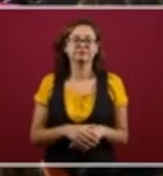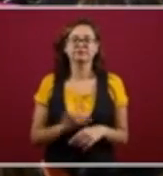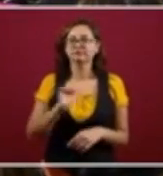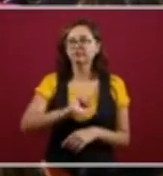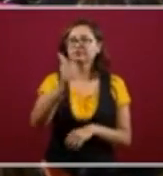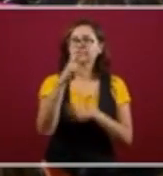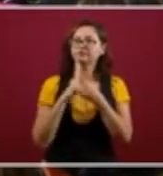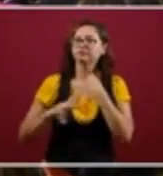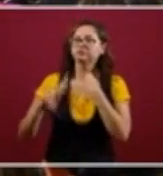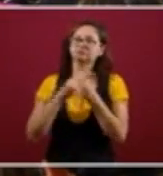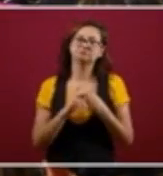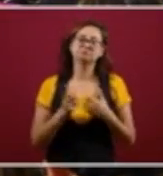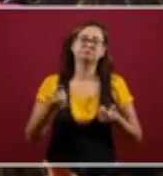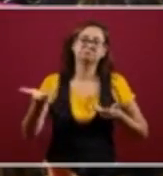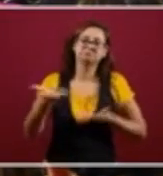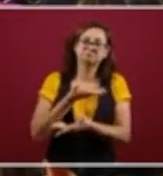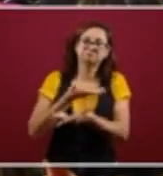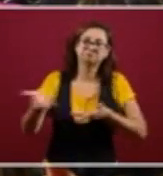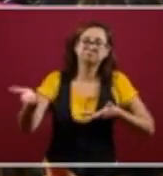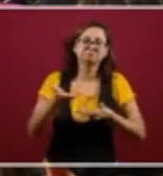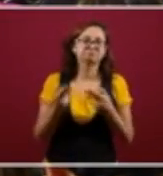exterior.